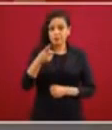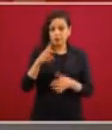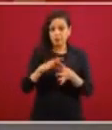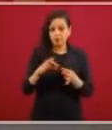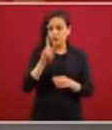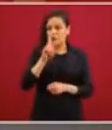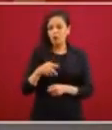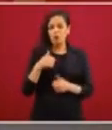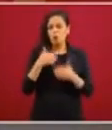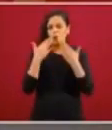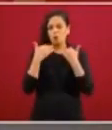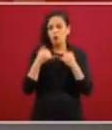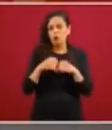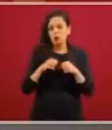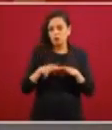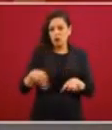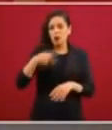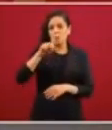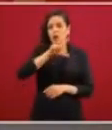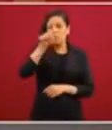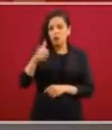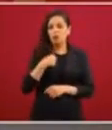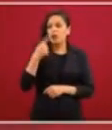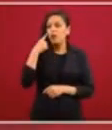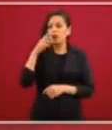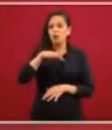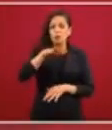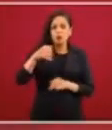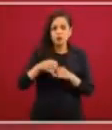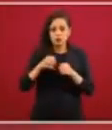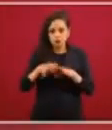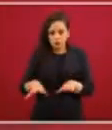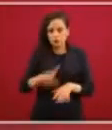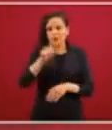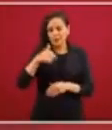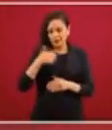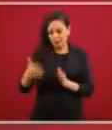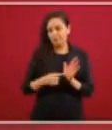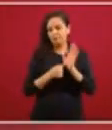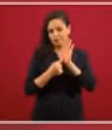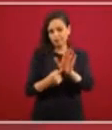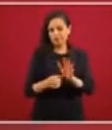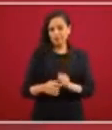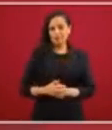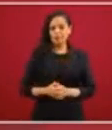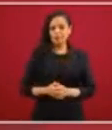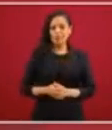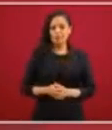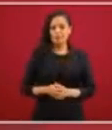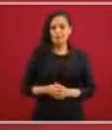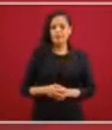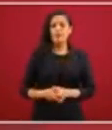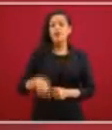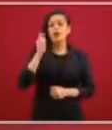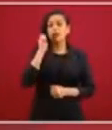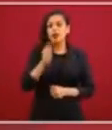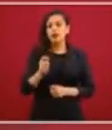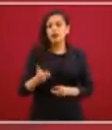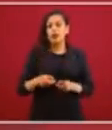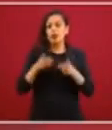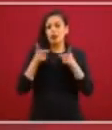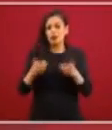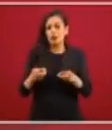pero la recabamos y la comentamos. Sobre este tema de quién acredita